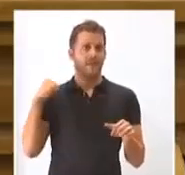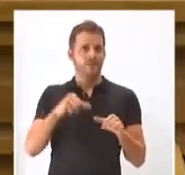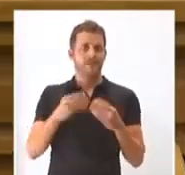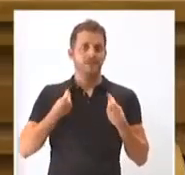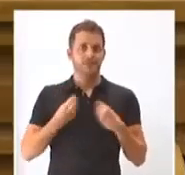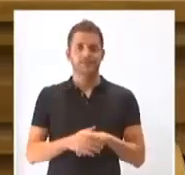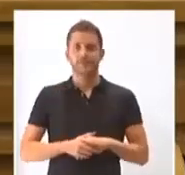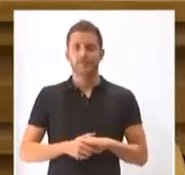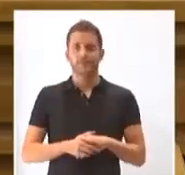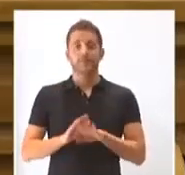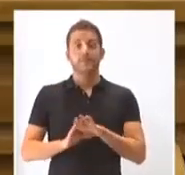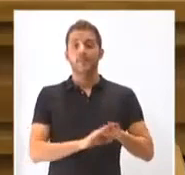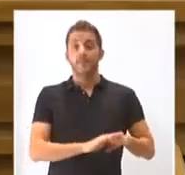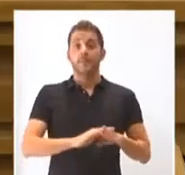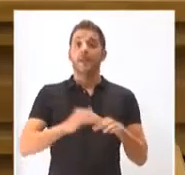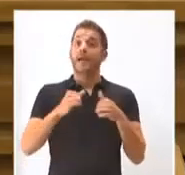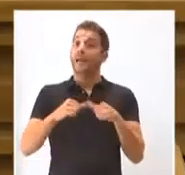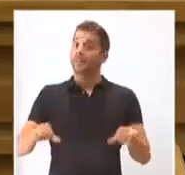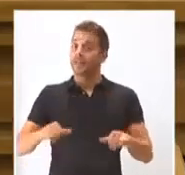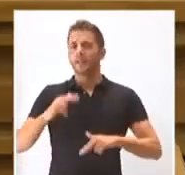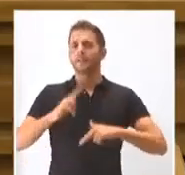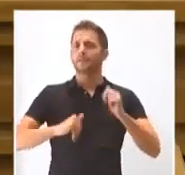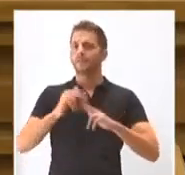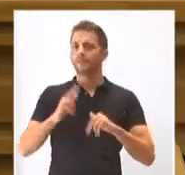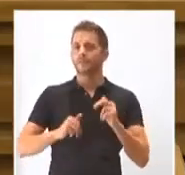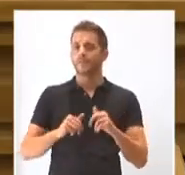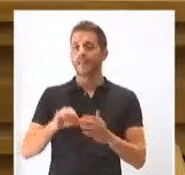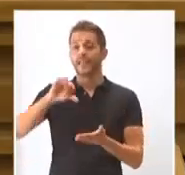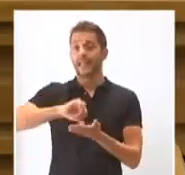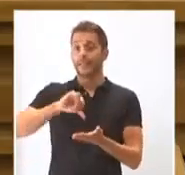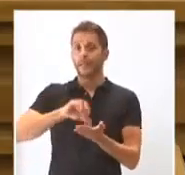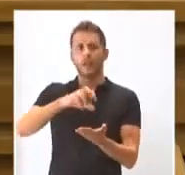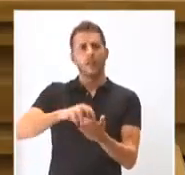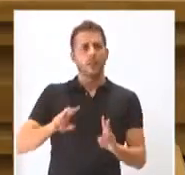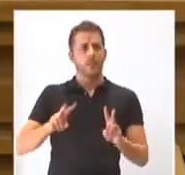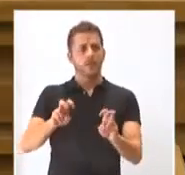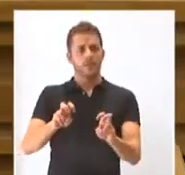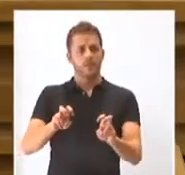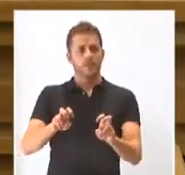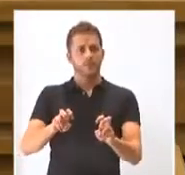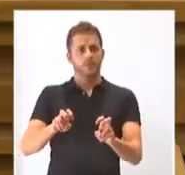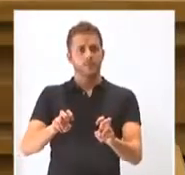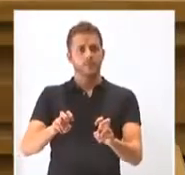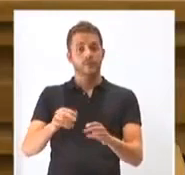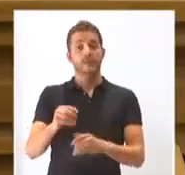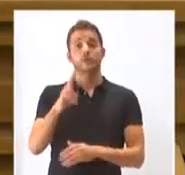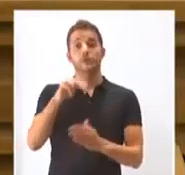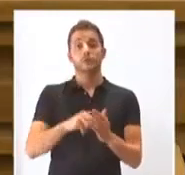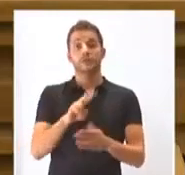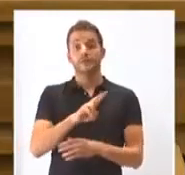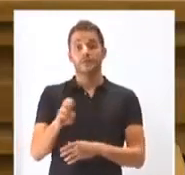albacete en la capital señor alcalde tendremos un nuevo centro dentro de los 21 presidente de la diputación